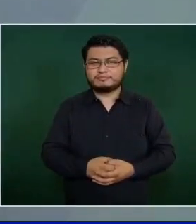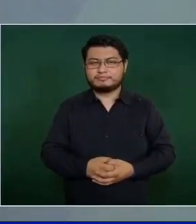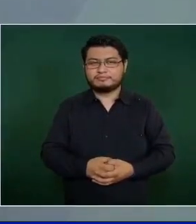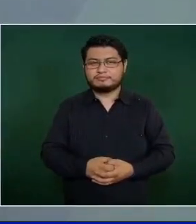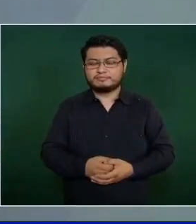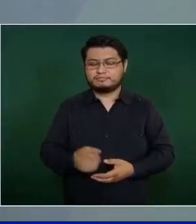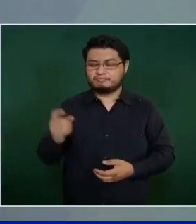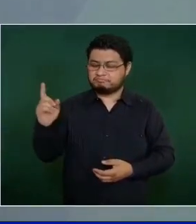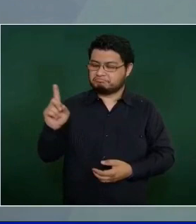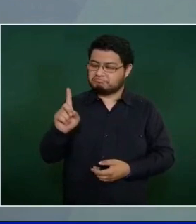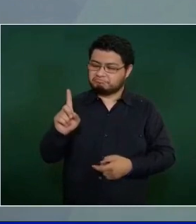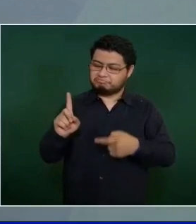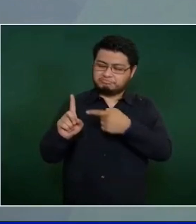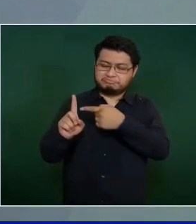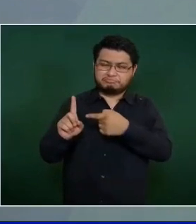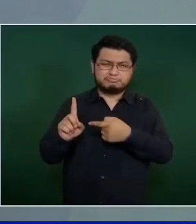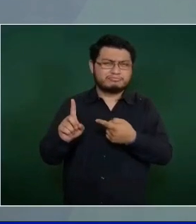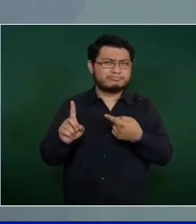Vino